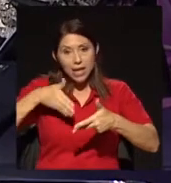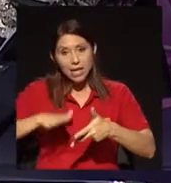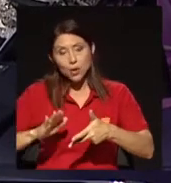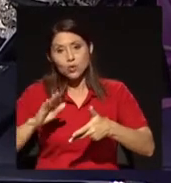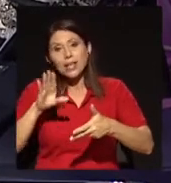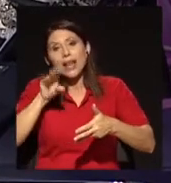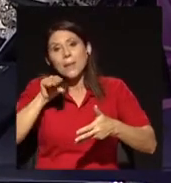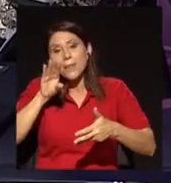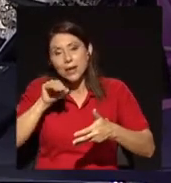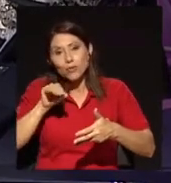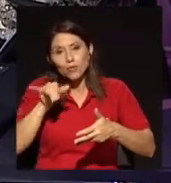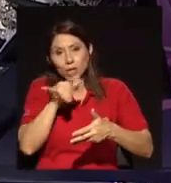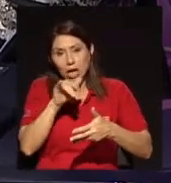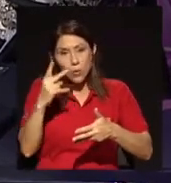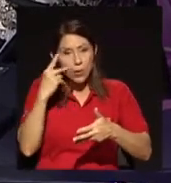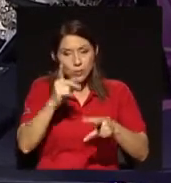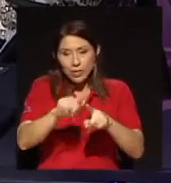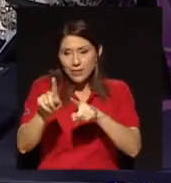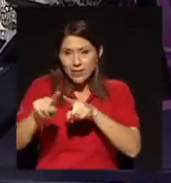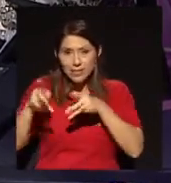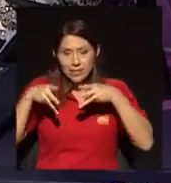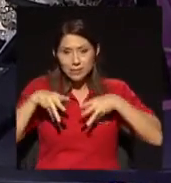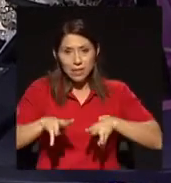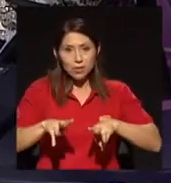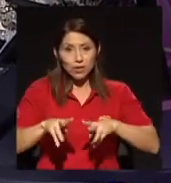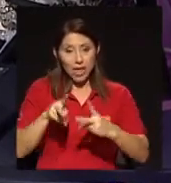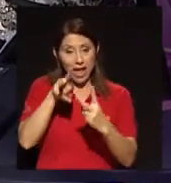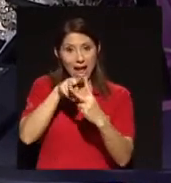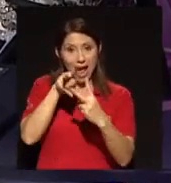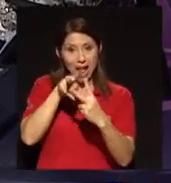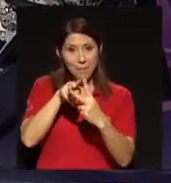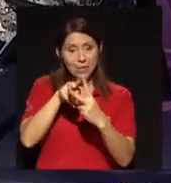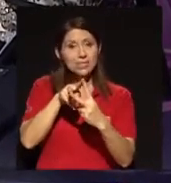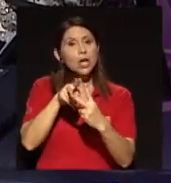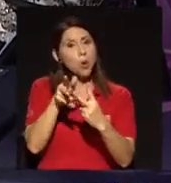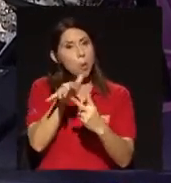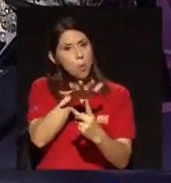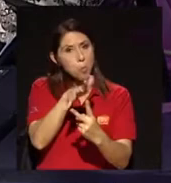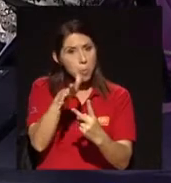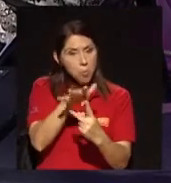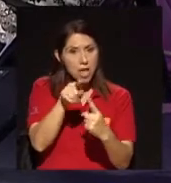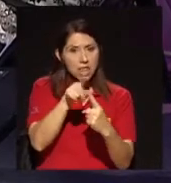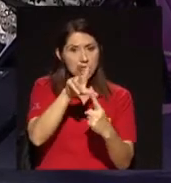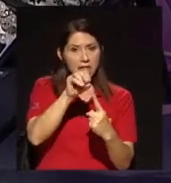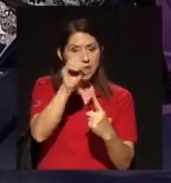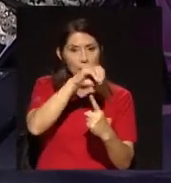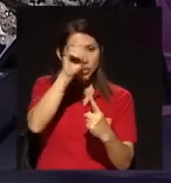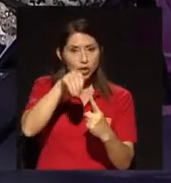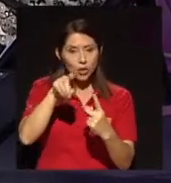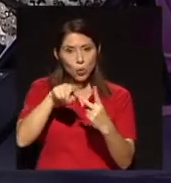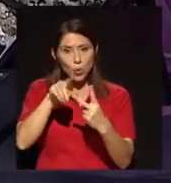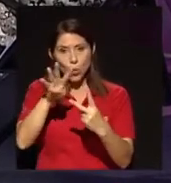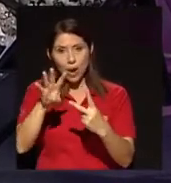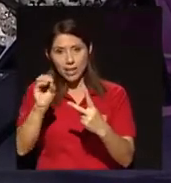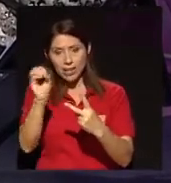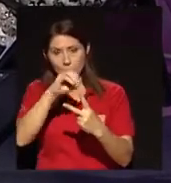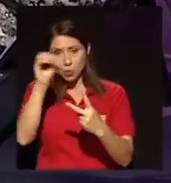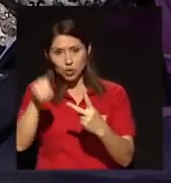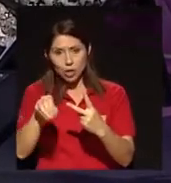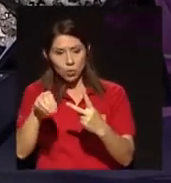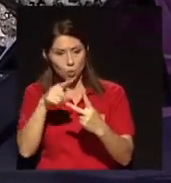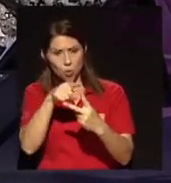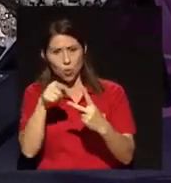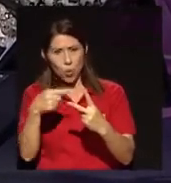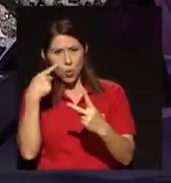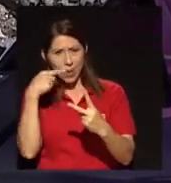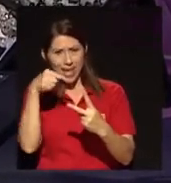medios, y ambas encuestas coinciden, una el 30% y el otro 40%. Entonces, cuando uno ve esos datos, que son muy sólidos, uno dice, ¿qué